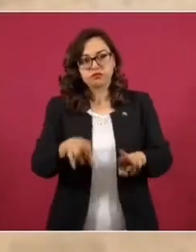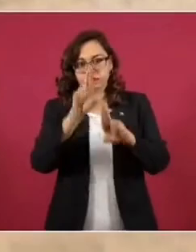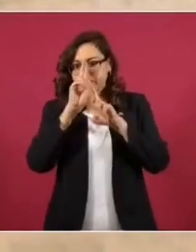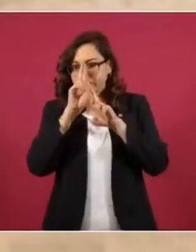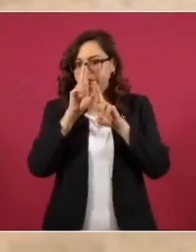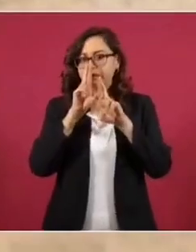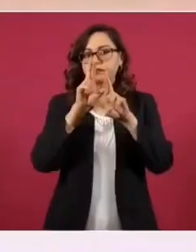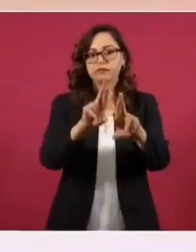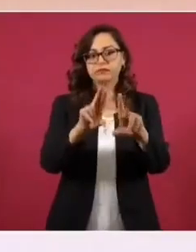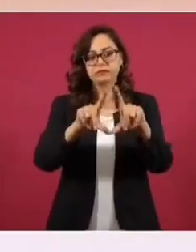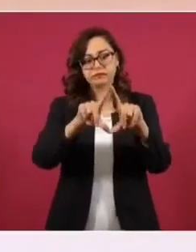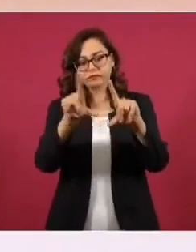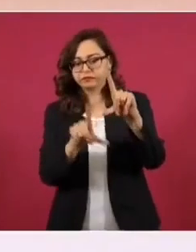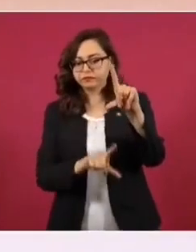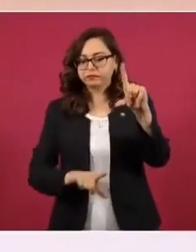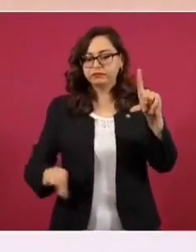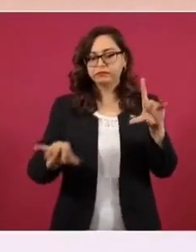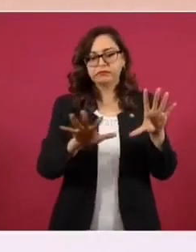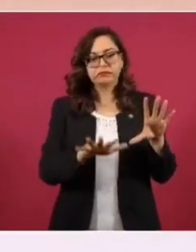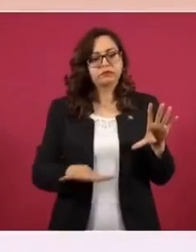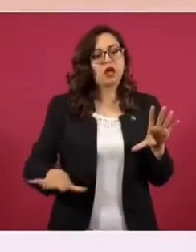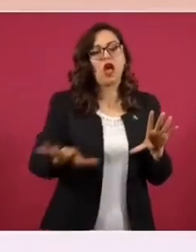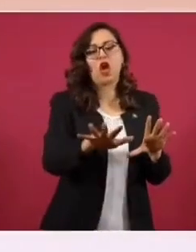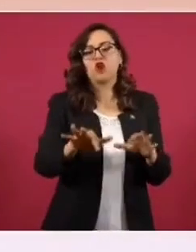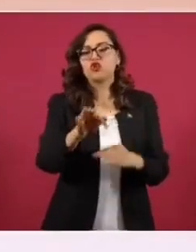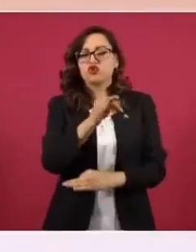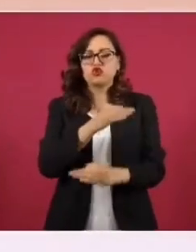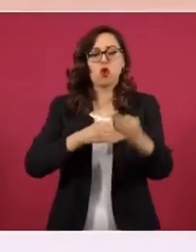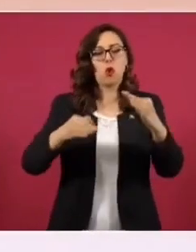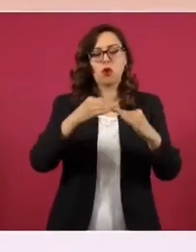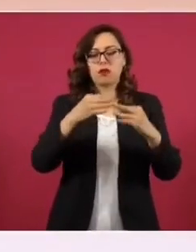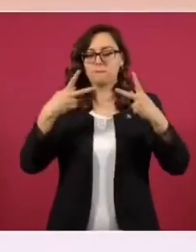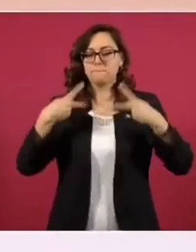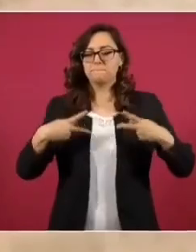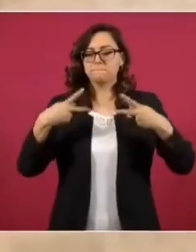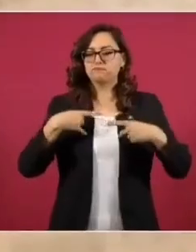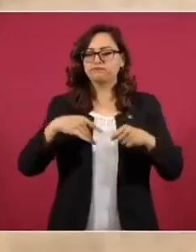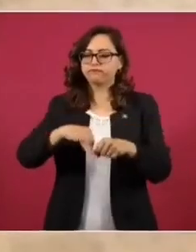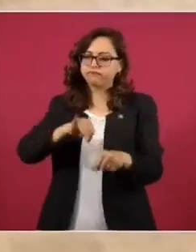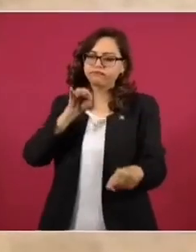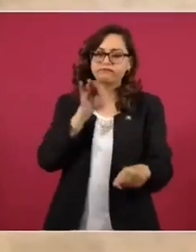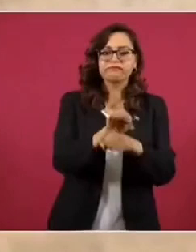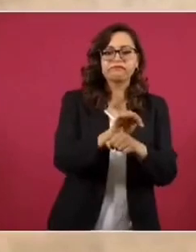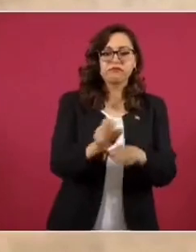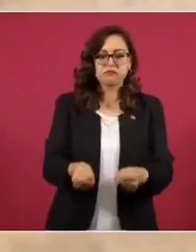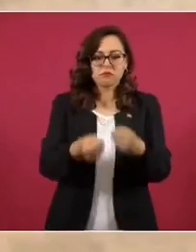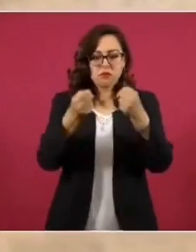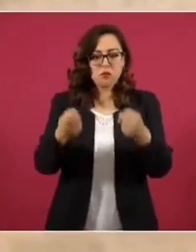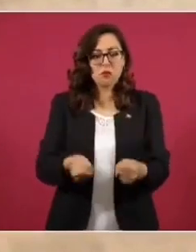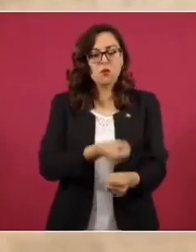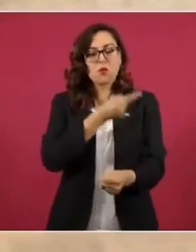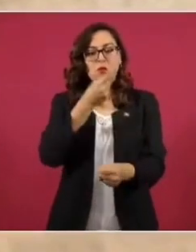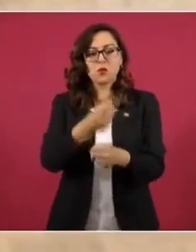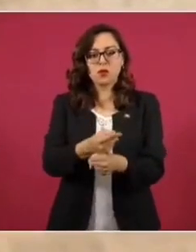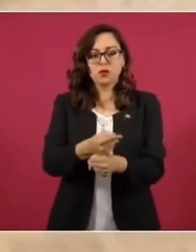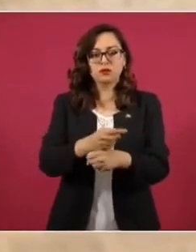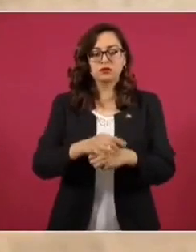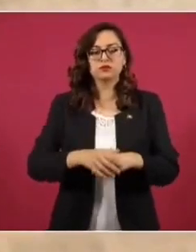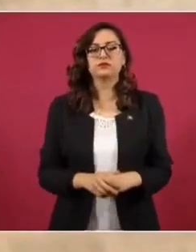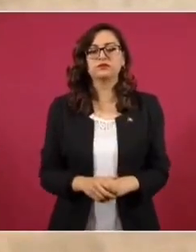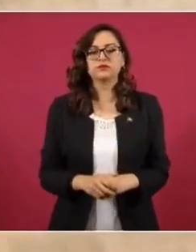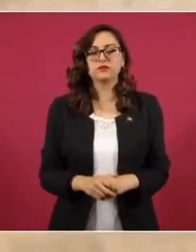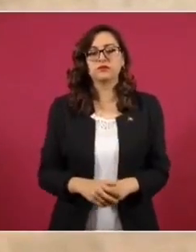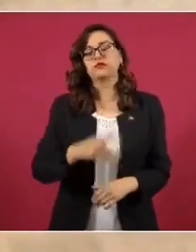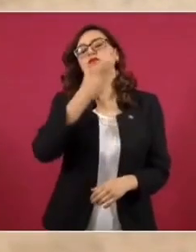la seguridad pública en nuestro país amigas amigos